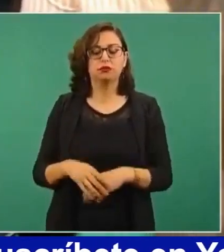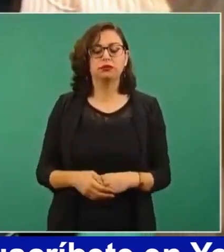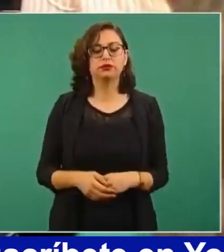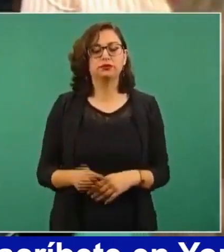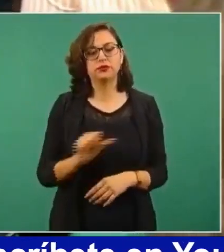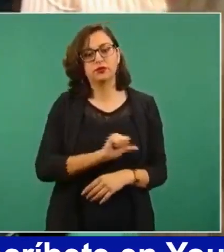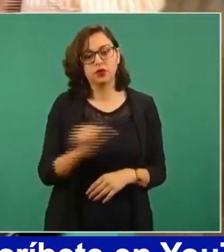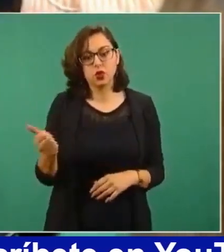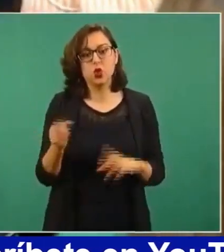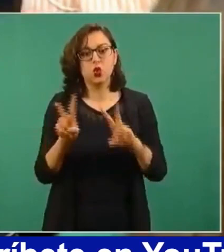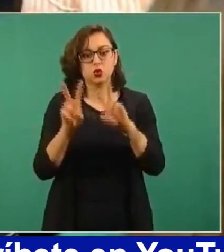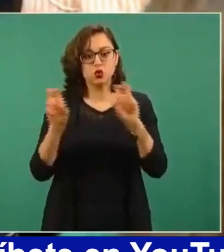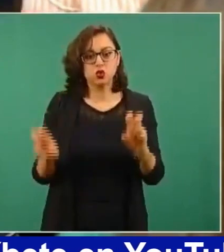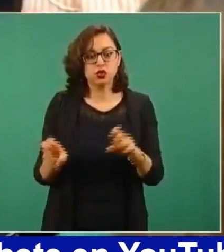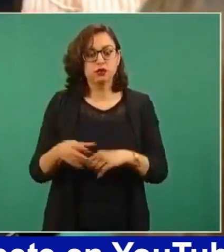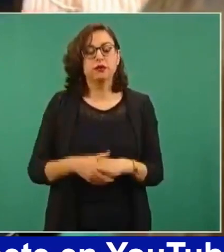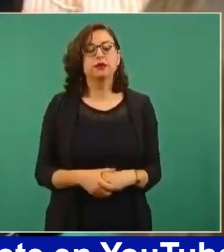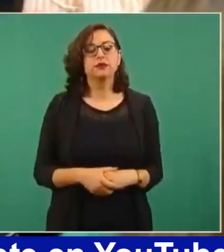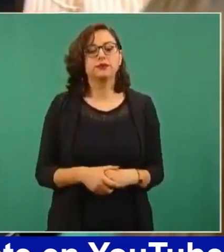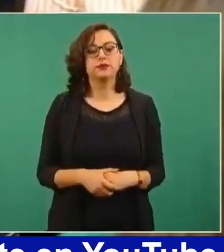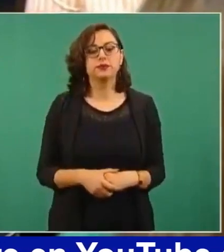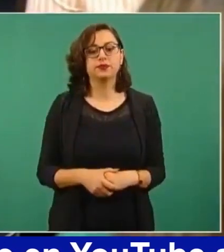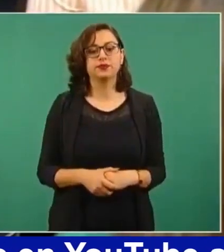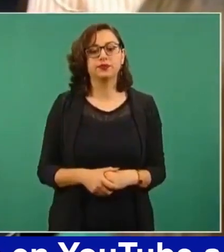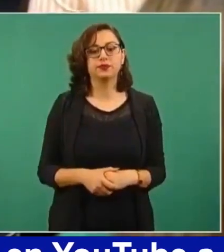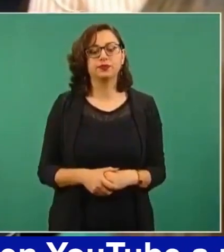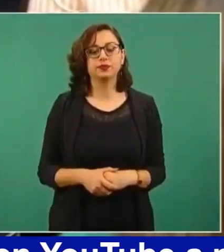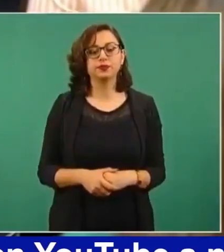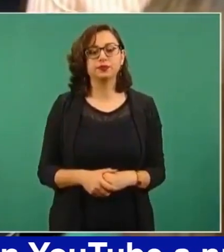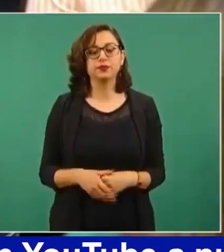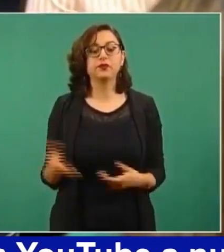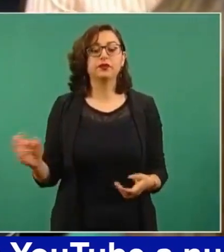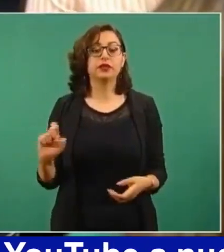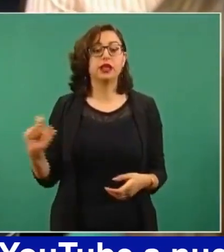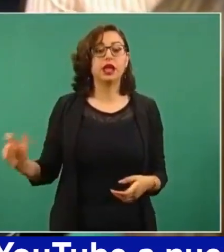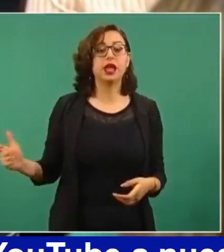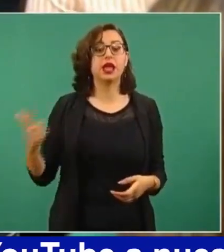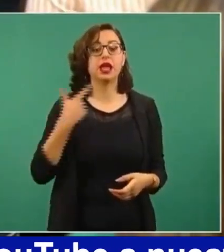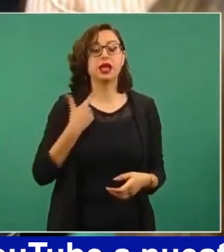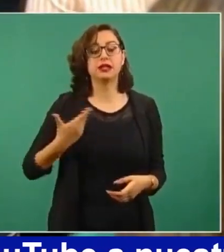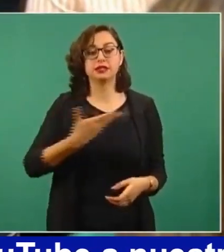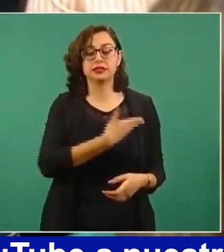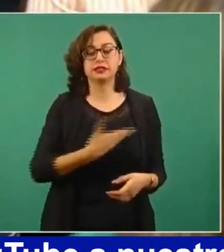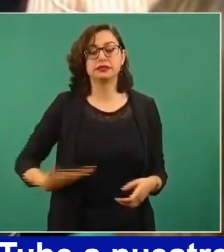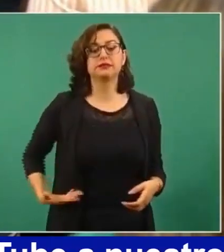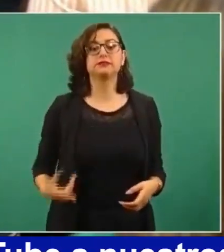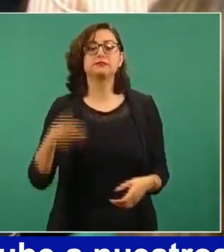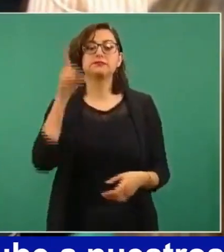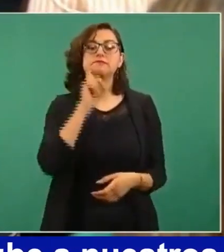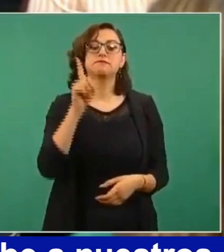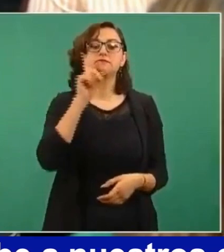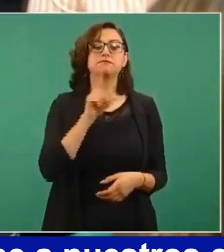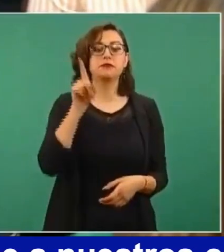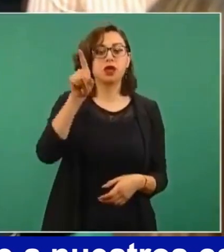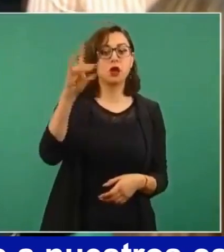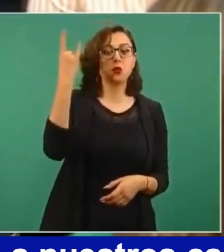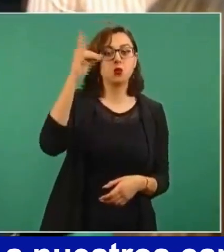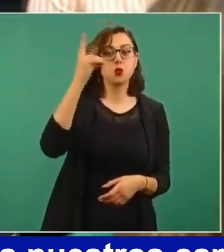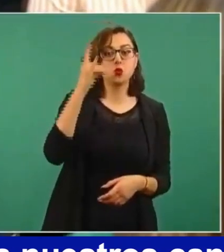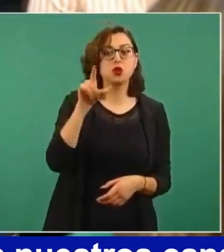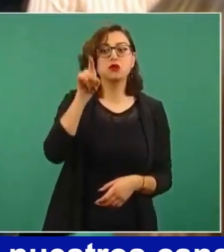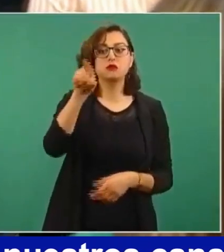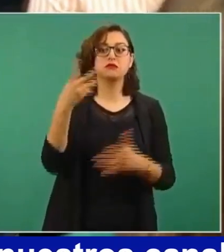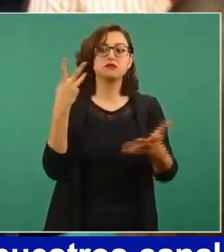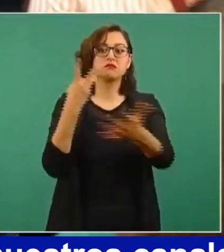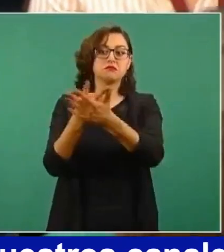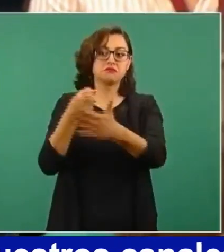otro tema, su postura por la detención de la expresidenta de Bolivia, Yanine Áñez, a quien se le